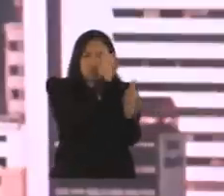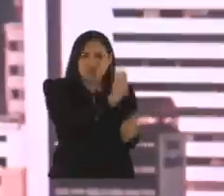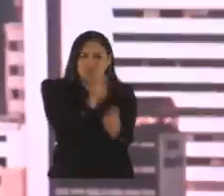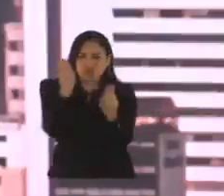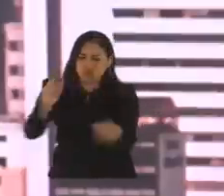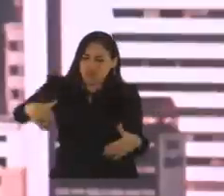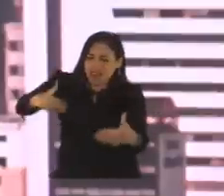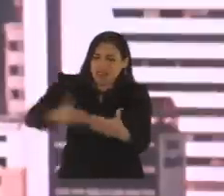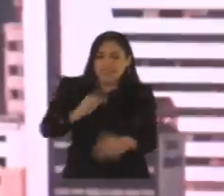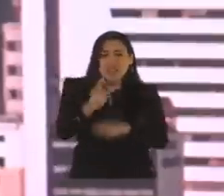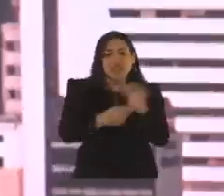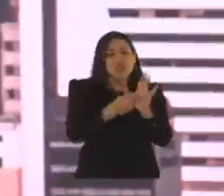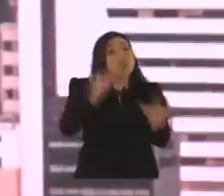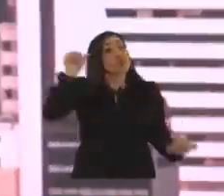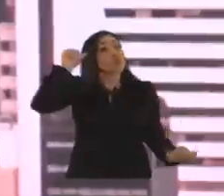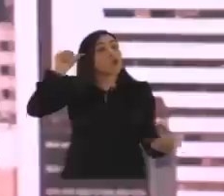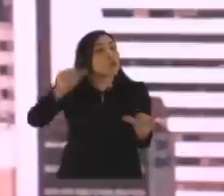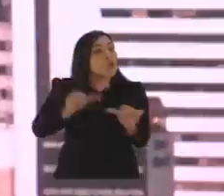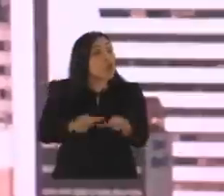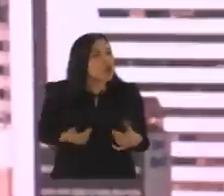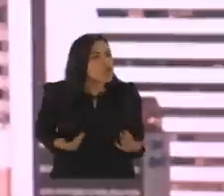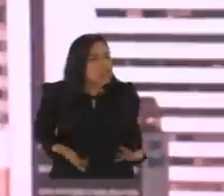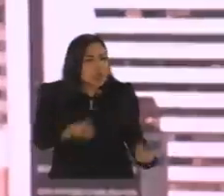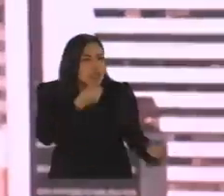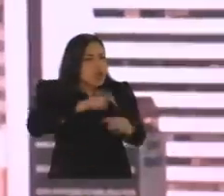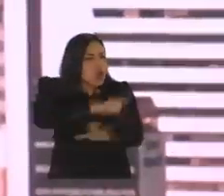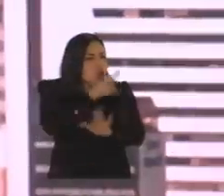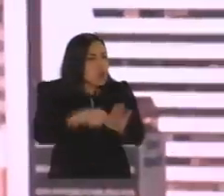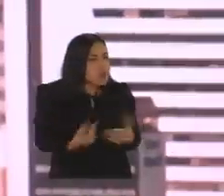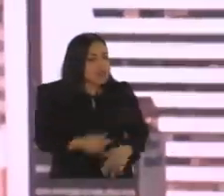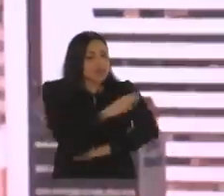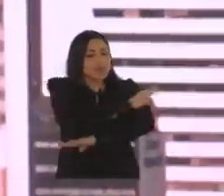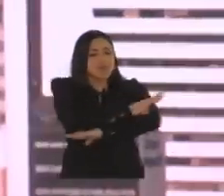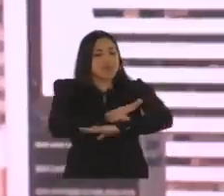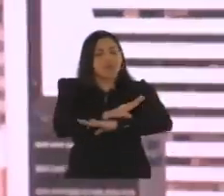largo de este año. Recuerde que puede ver la entrevista completa en